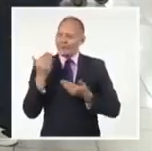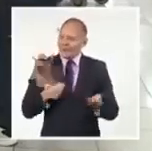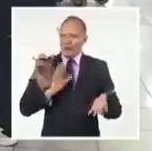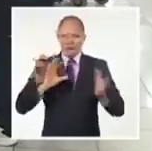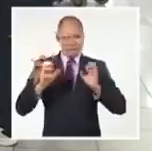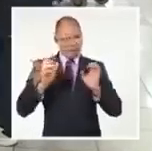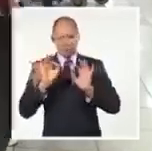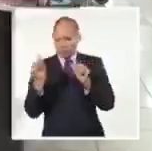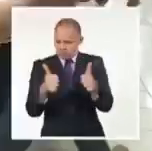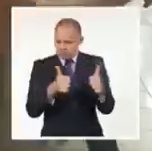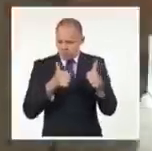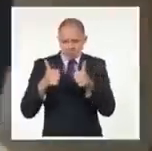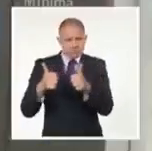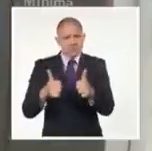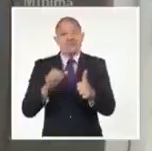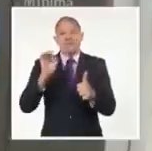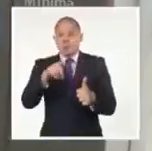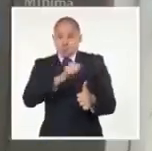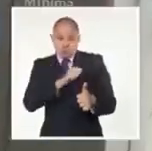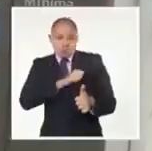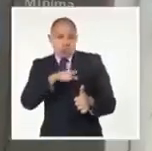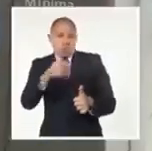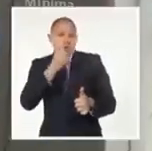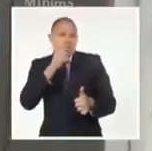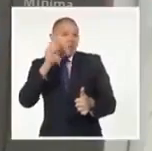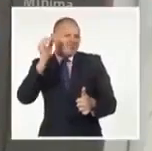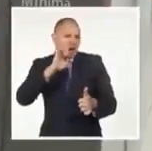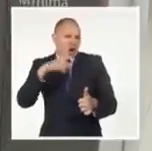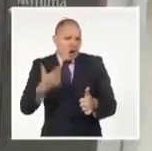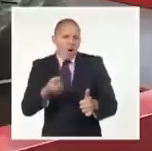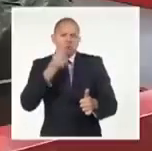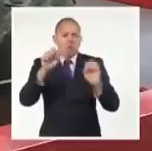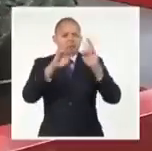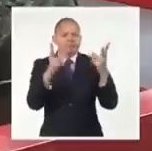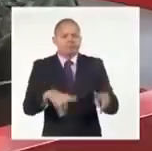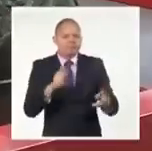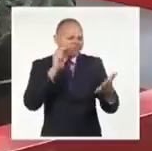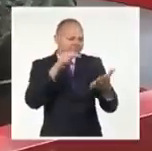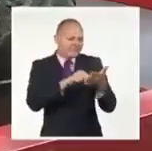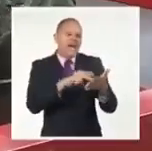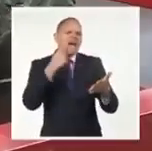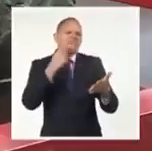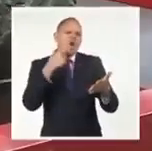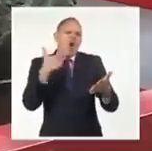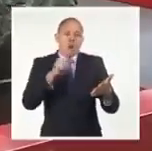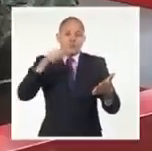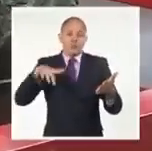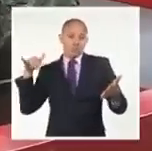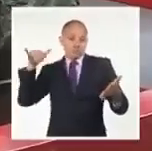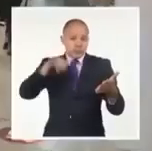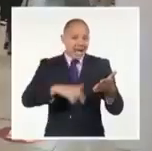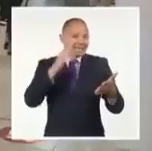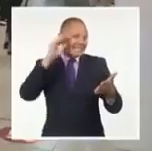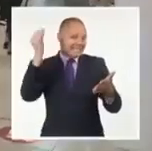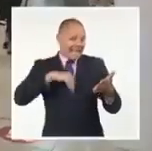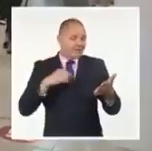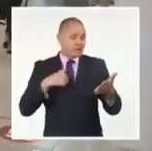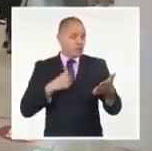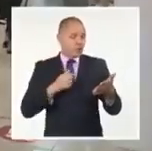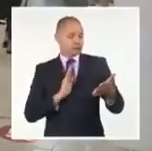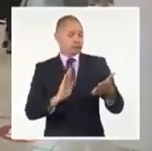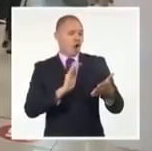en internet y sus redes sociales para que quienes viajan conozcan sus derechos y obligaciones tributarias a la entrada al país. Garantizaría a los